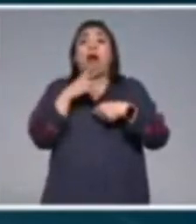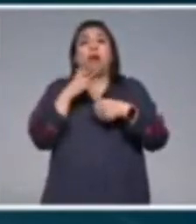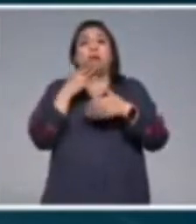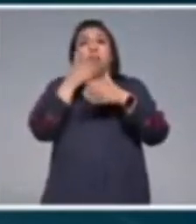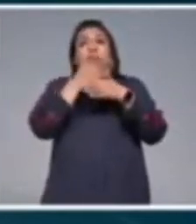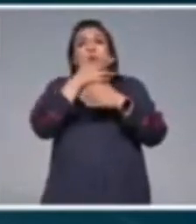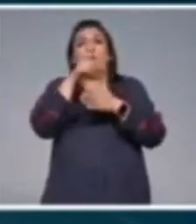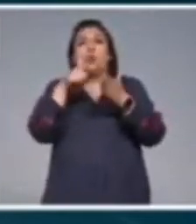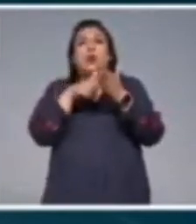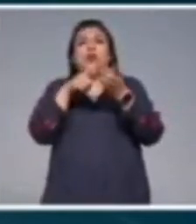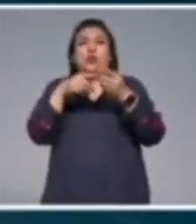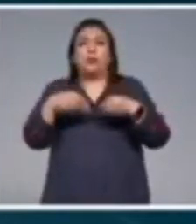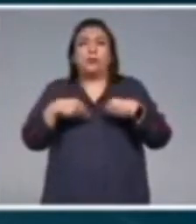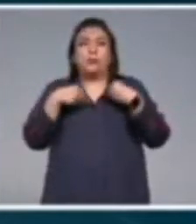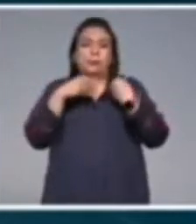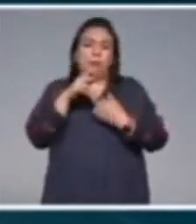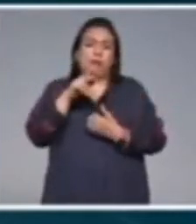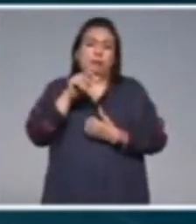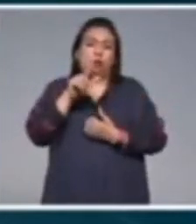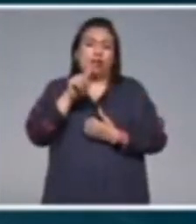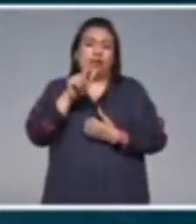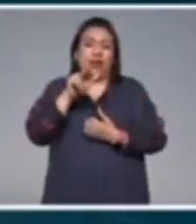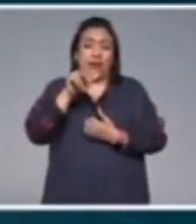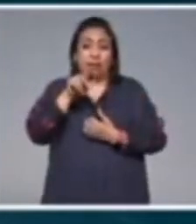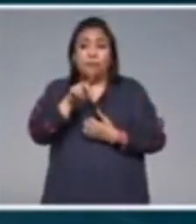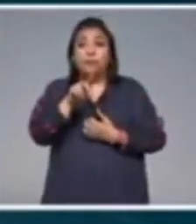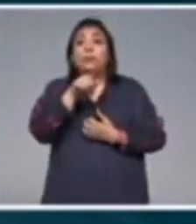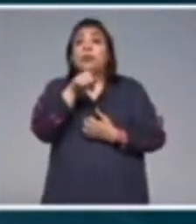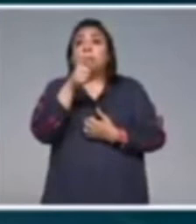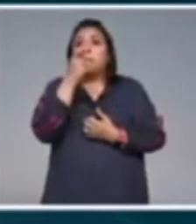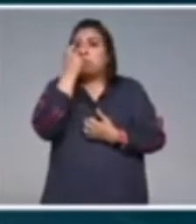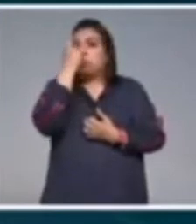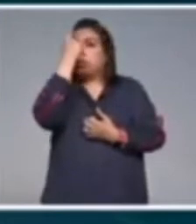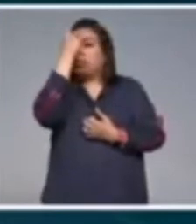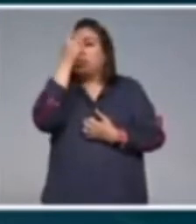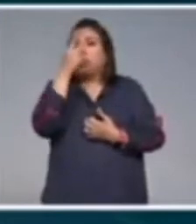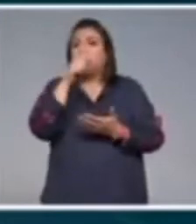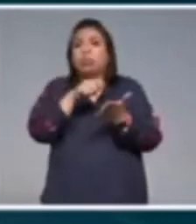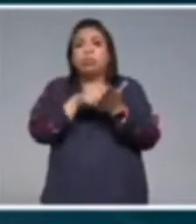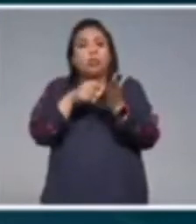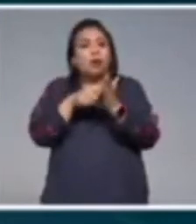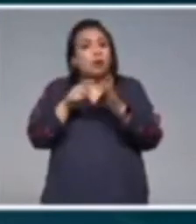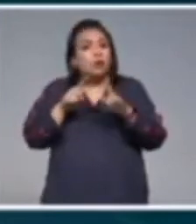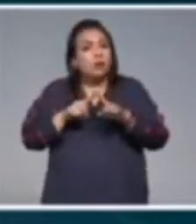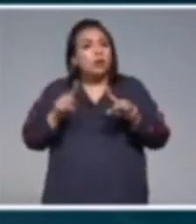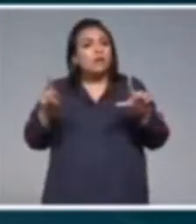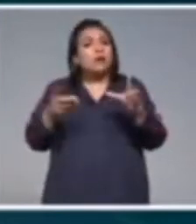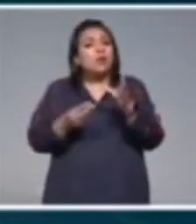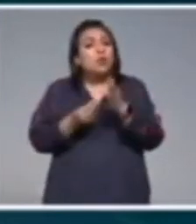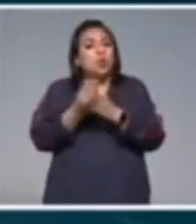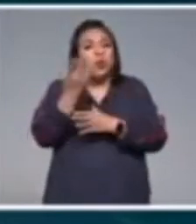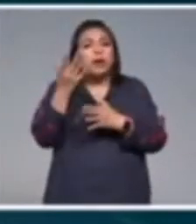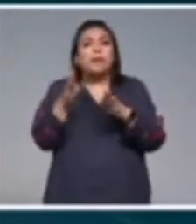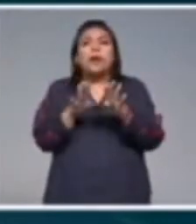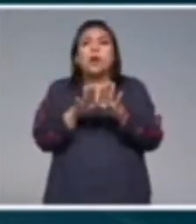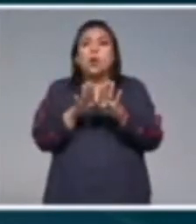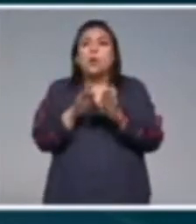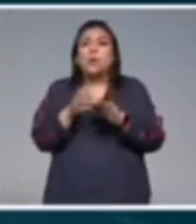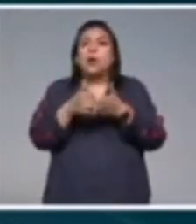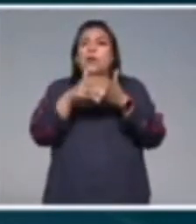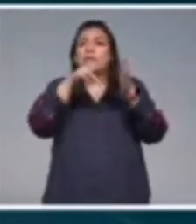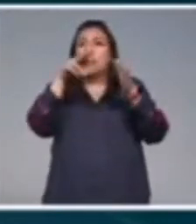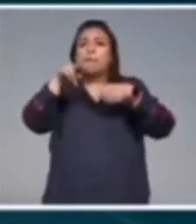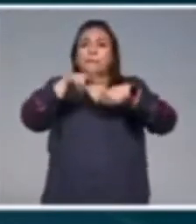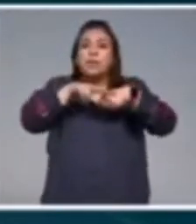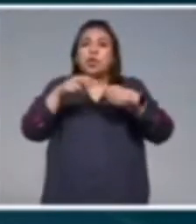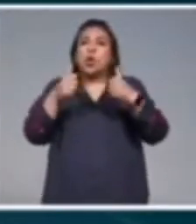residencia en Portland. Inventó una técnica muy diferente, muy nueva, que es a través de pintar vidrio